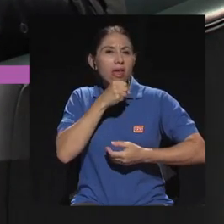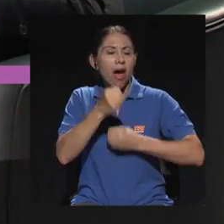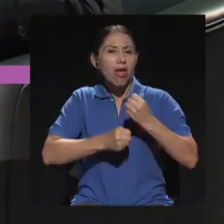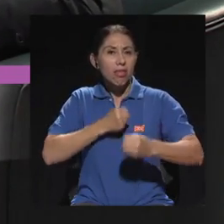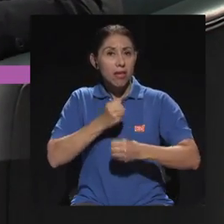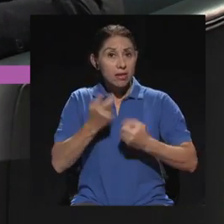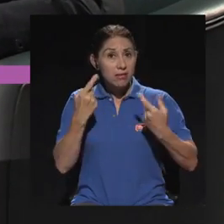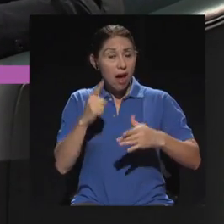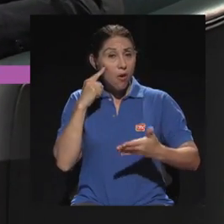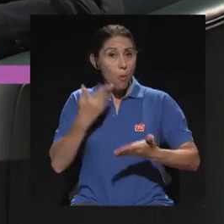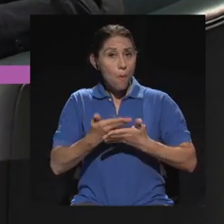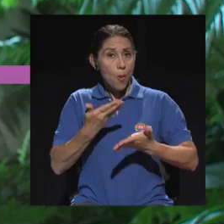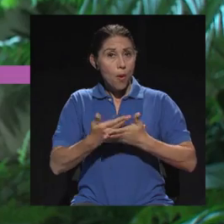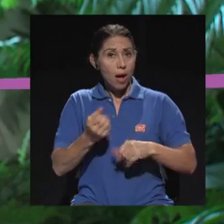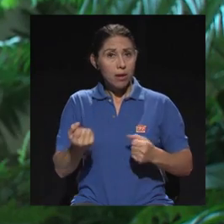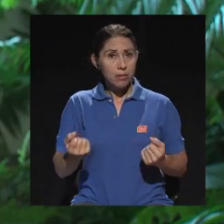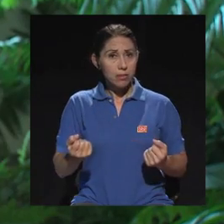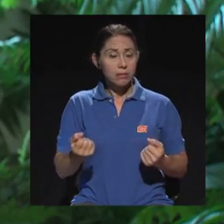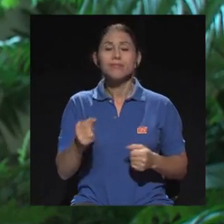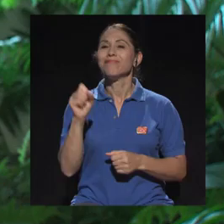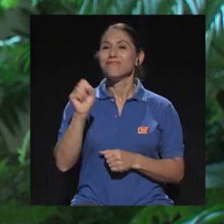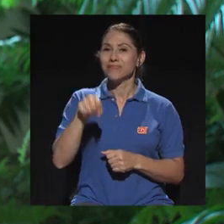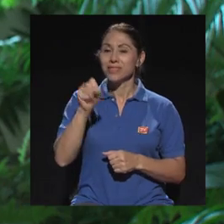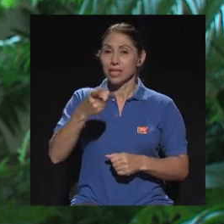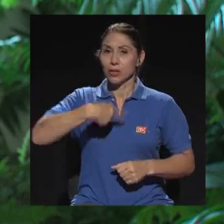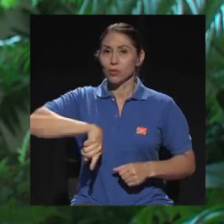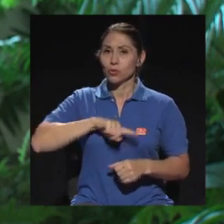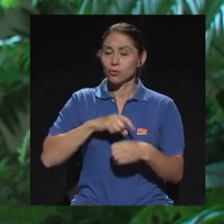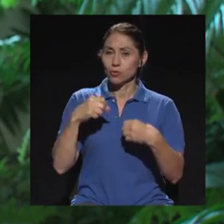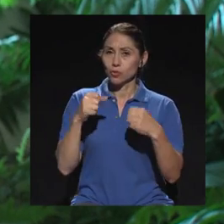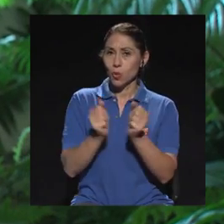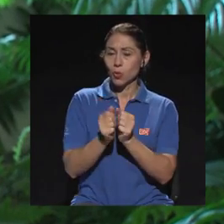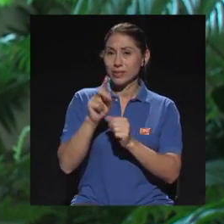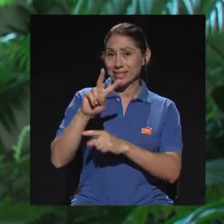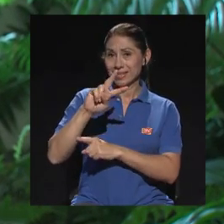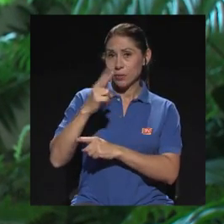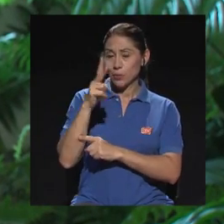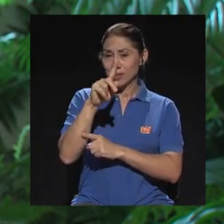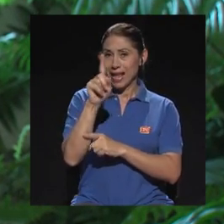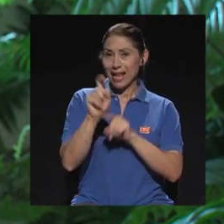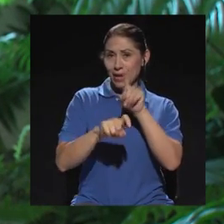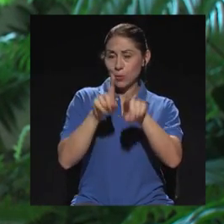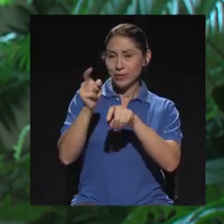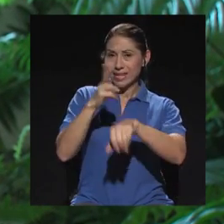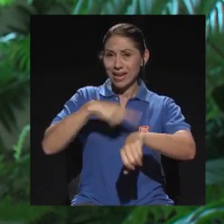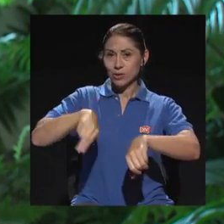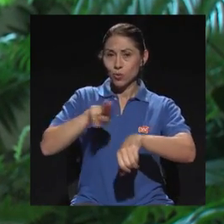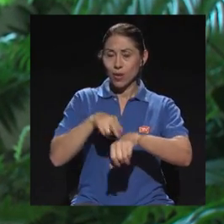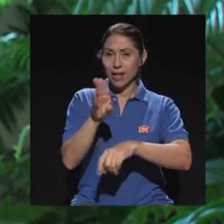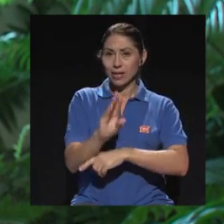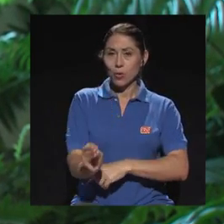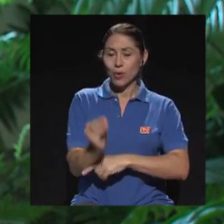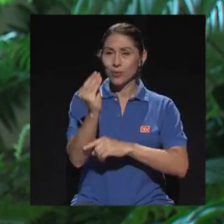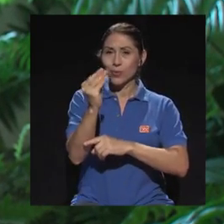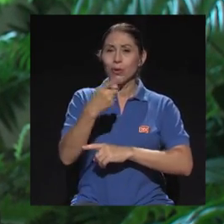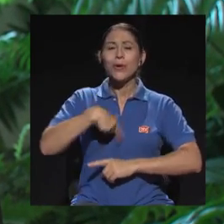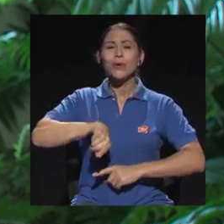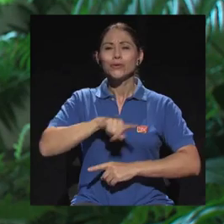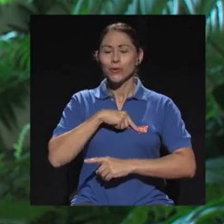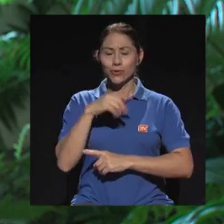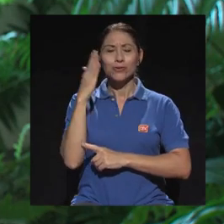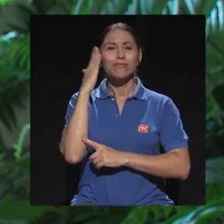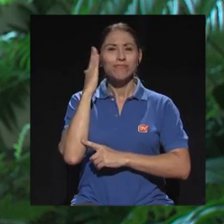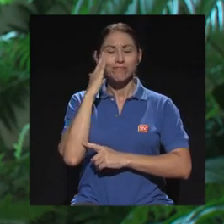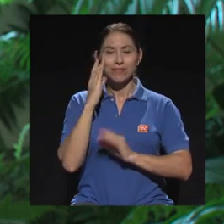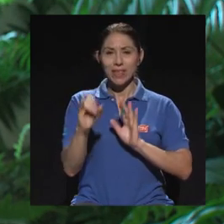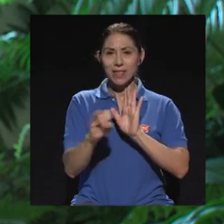¿Se ha comprobado la edad? Sí, claro. Nosotros con la encuesta, con la segunda encuesta nacional de juventud, logramos identificar,